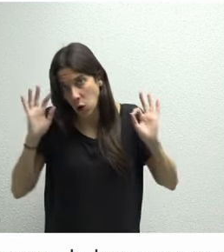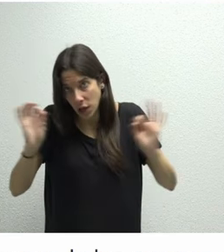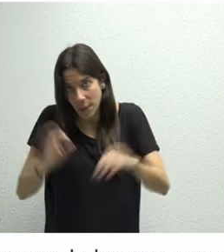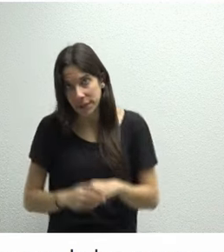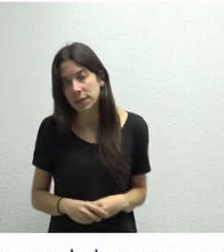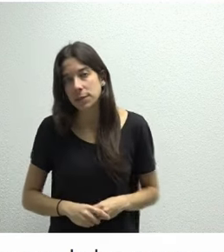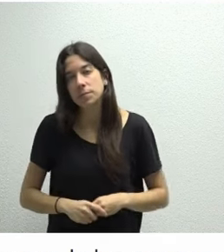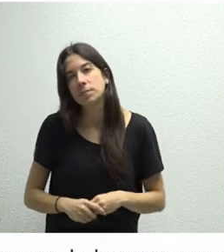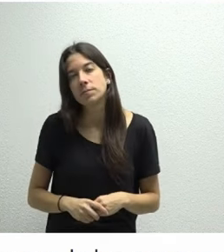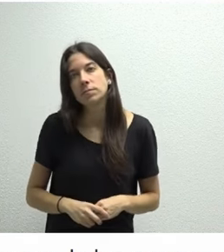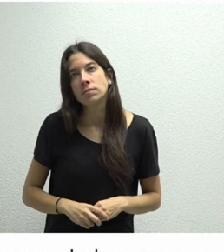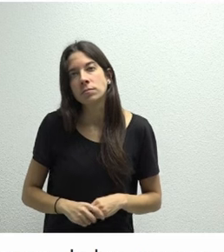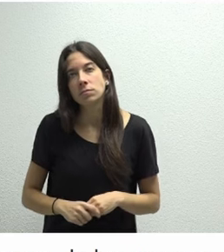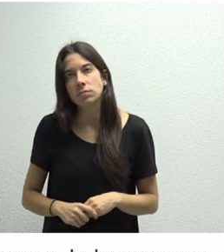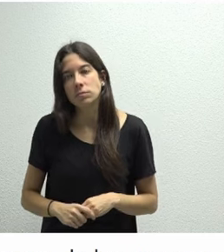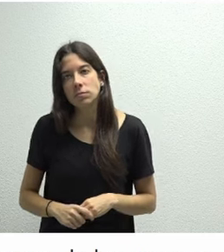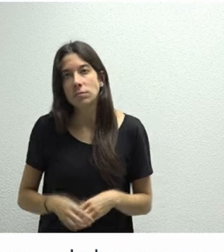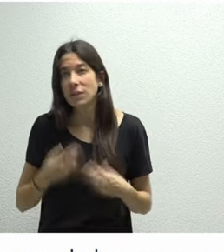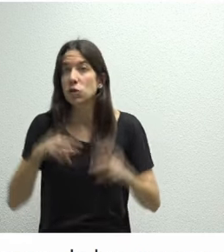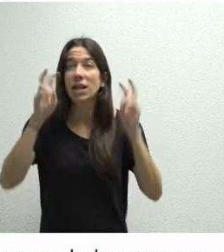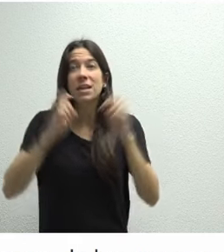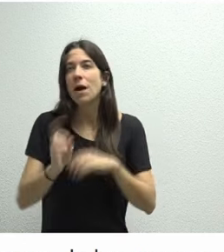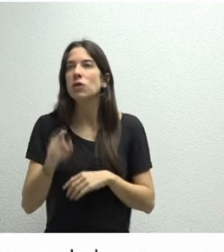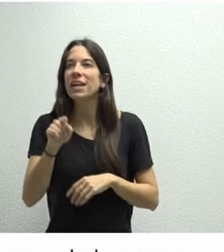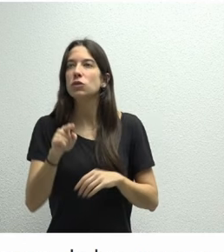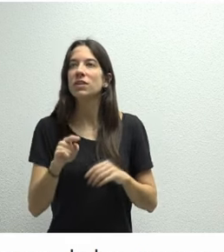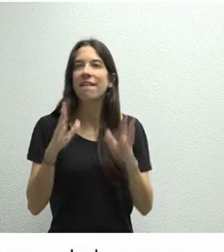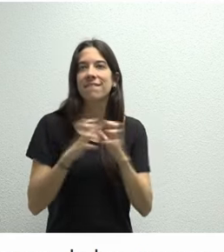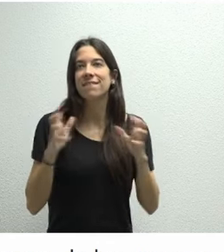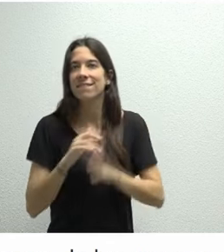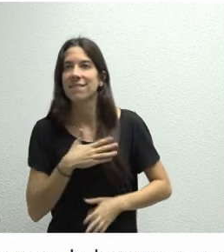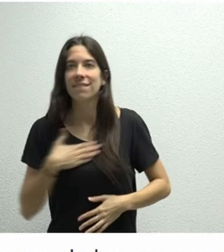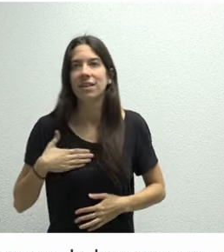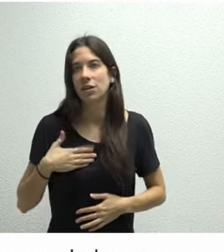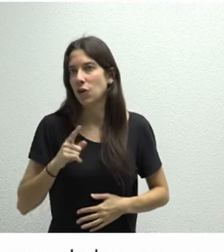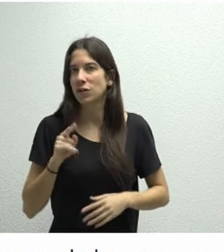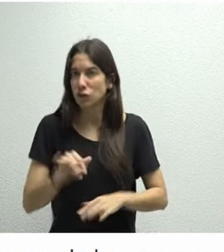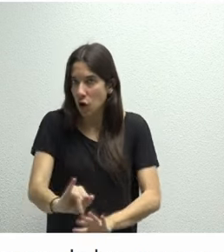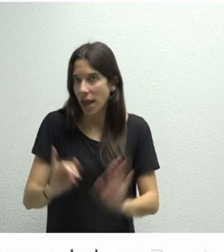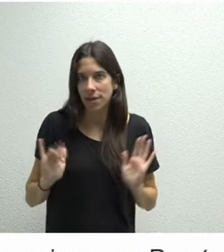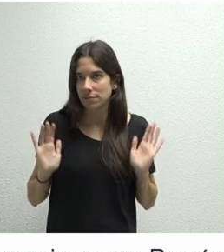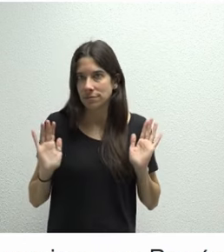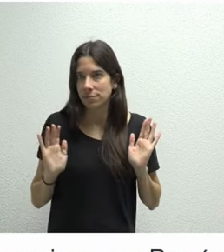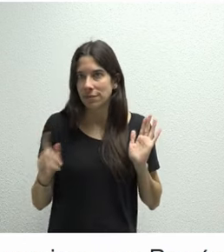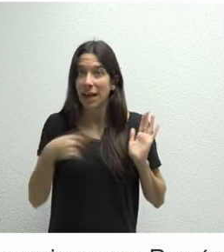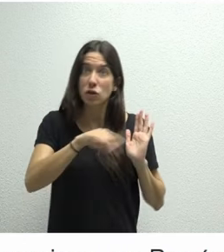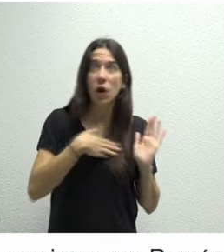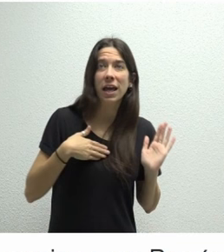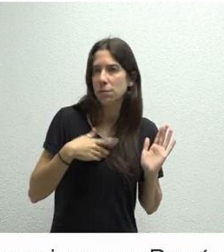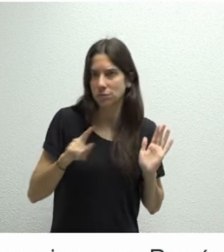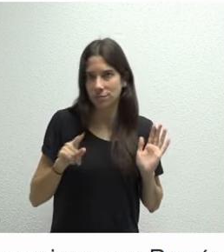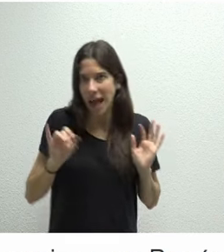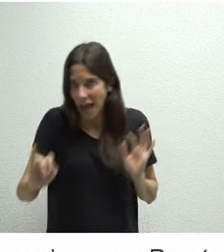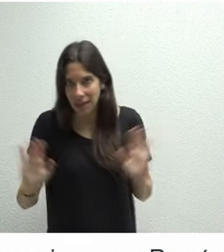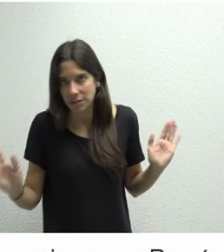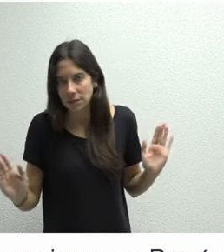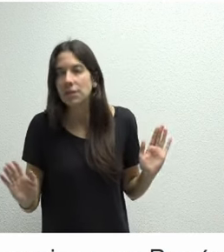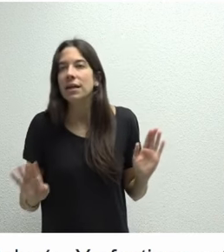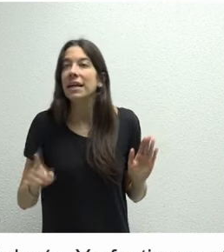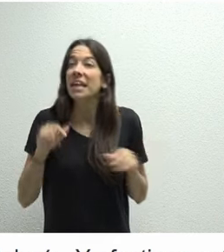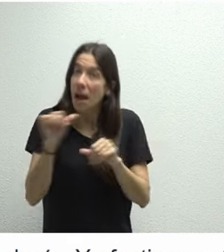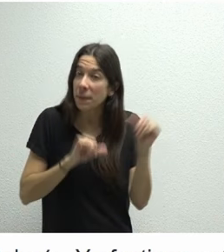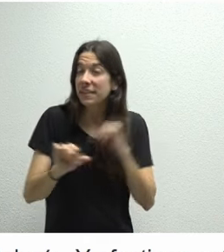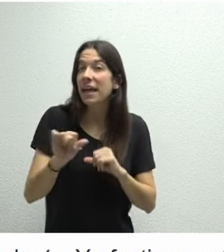entonces la cuestión no es que esto sea lo deseable sino con lo que contamos vale Y desde aquí qué podemos Y